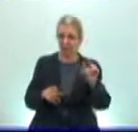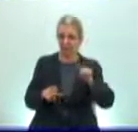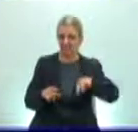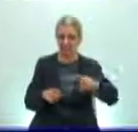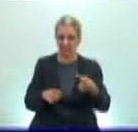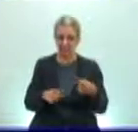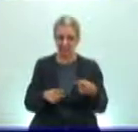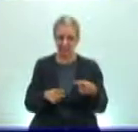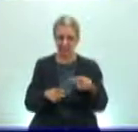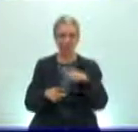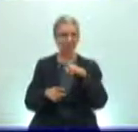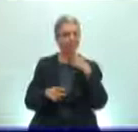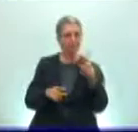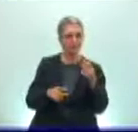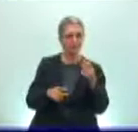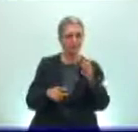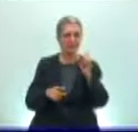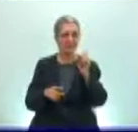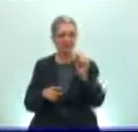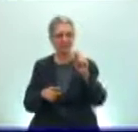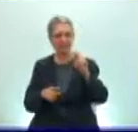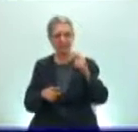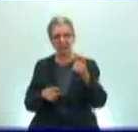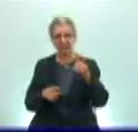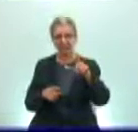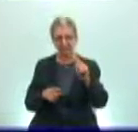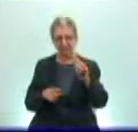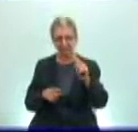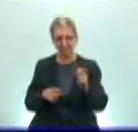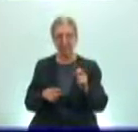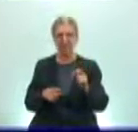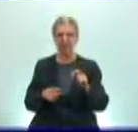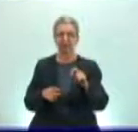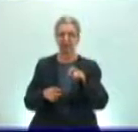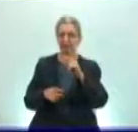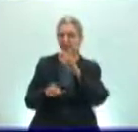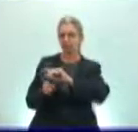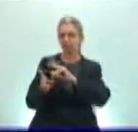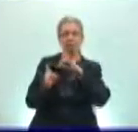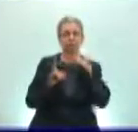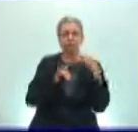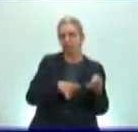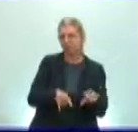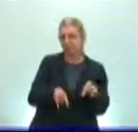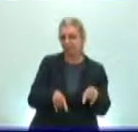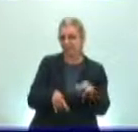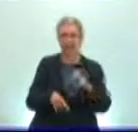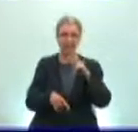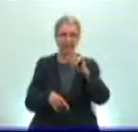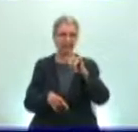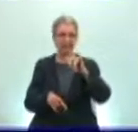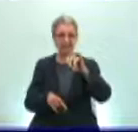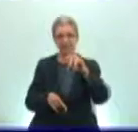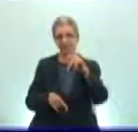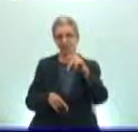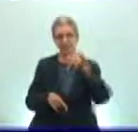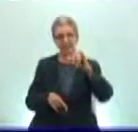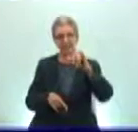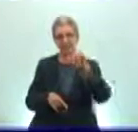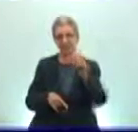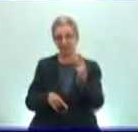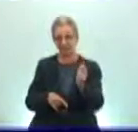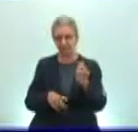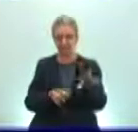la dirección del Partido Comunista Nikita Khrushchev, que tomó